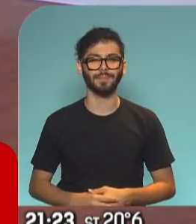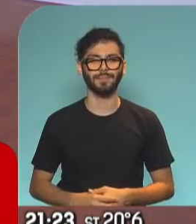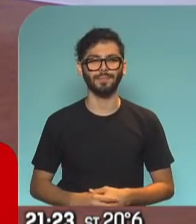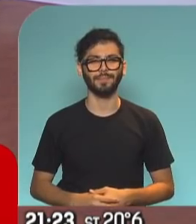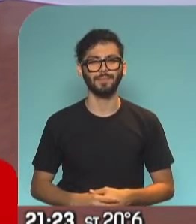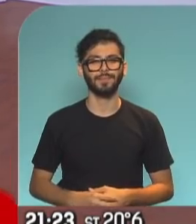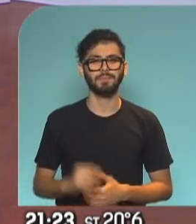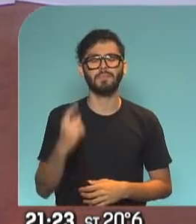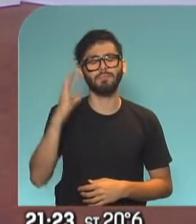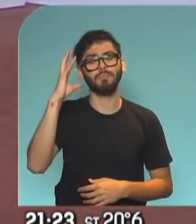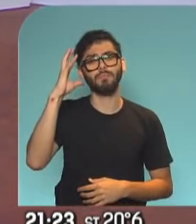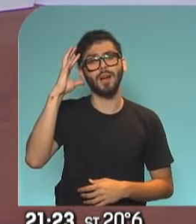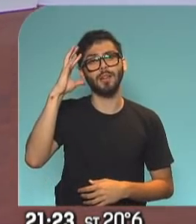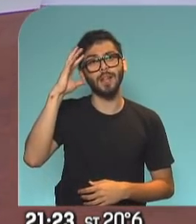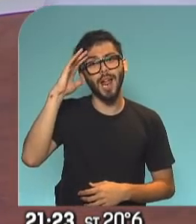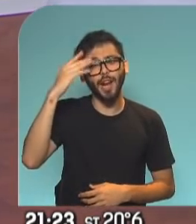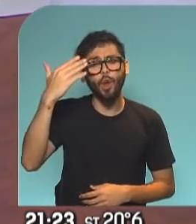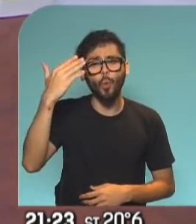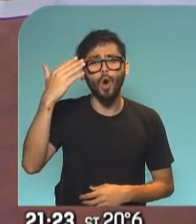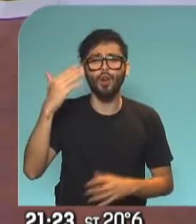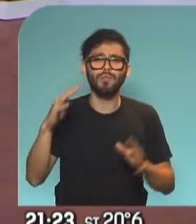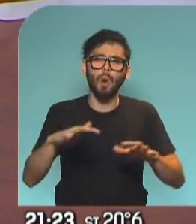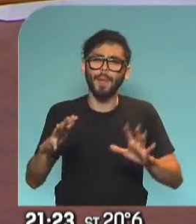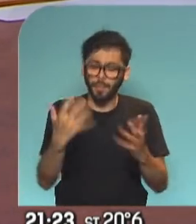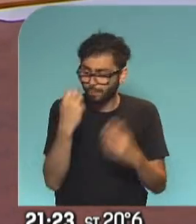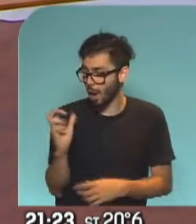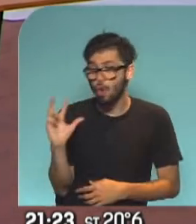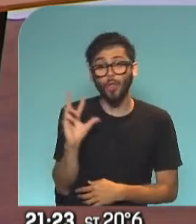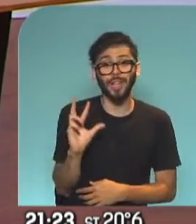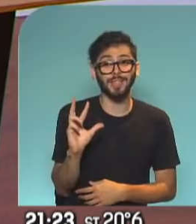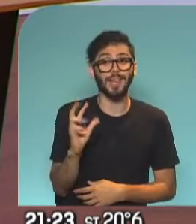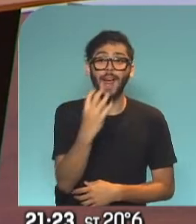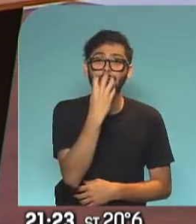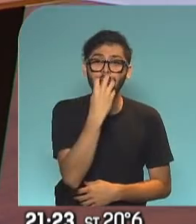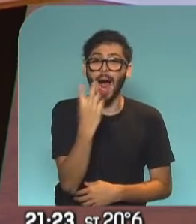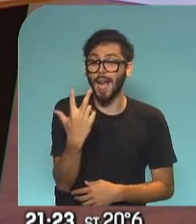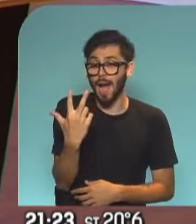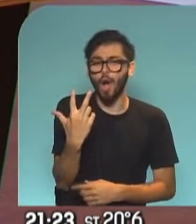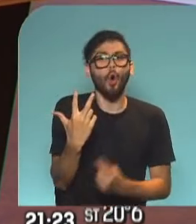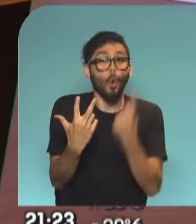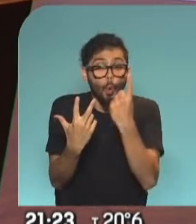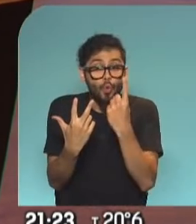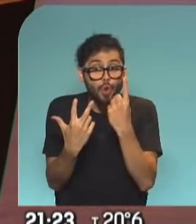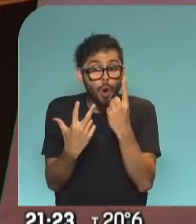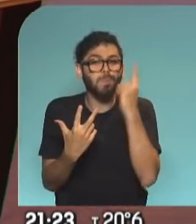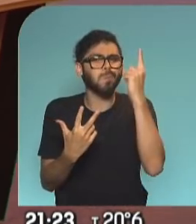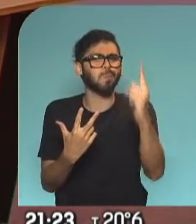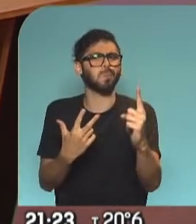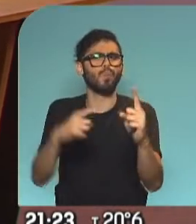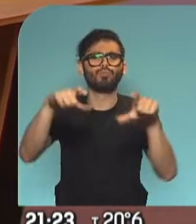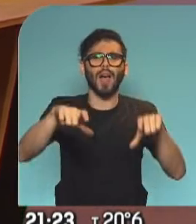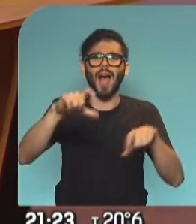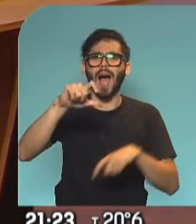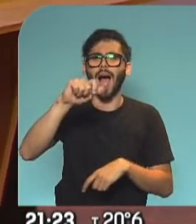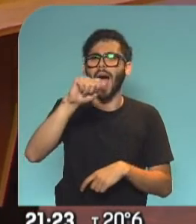con un recuerdo con un momento extraordinario me entre los tres dianas aquí hay alguien que estuvo en el estadio azteca no una vez no en la final